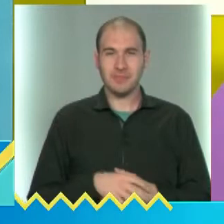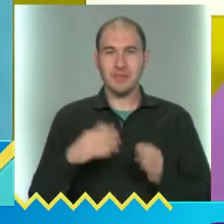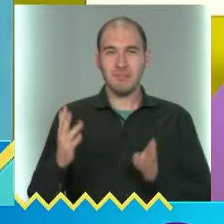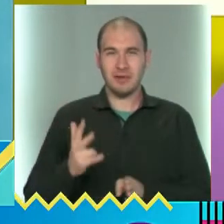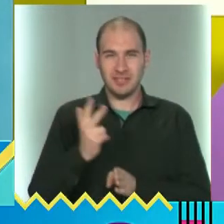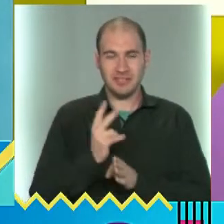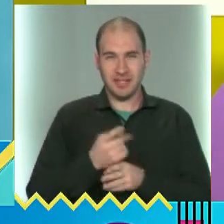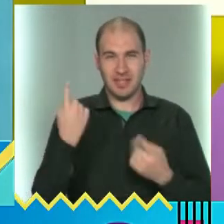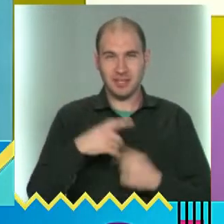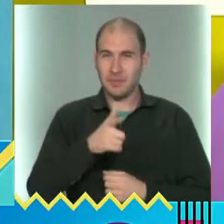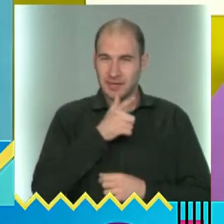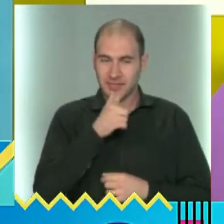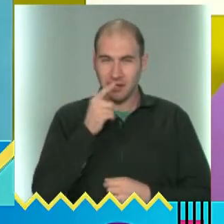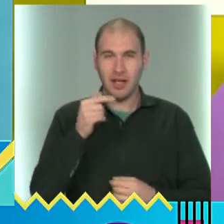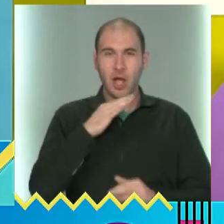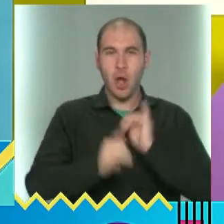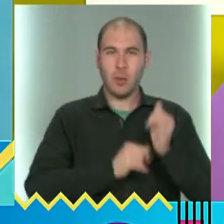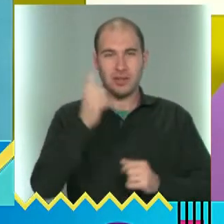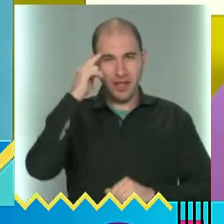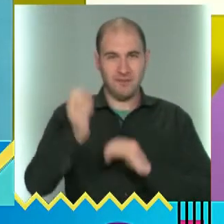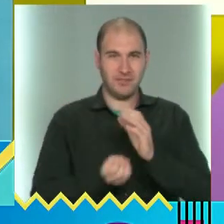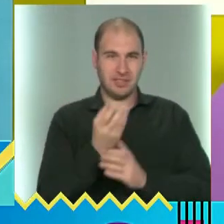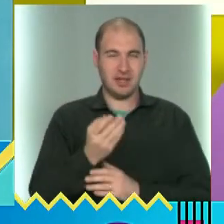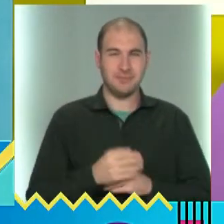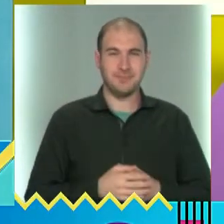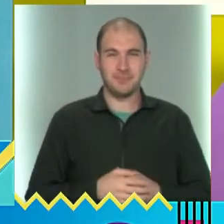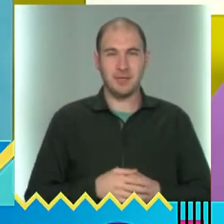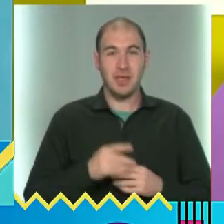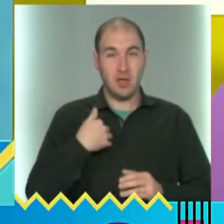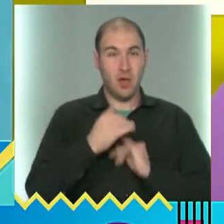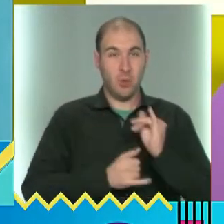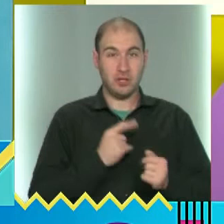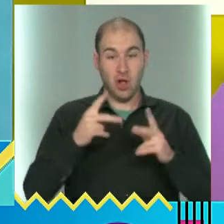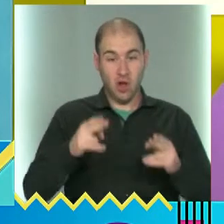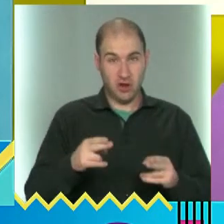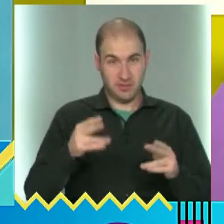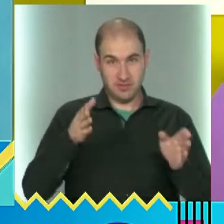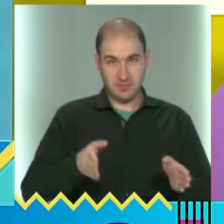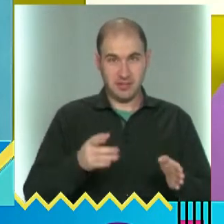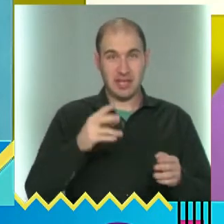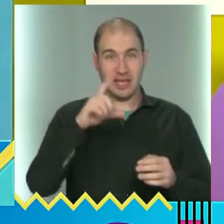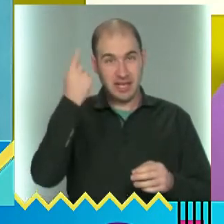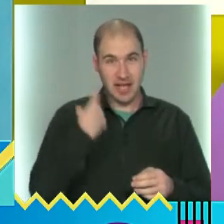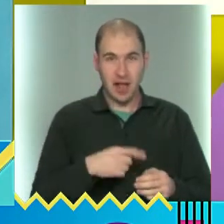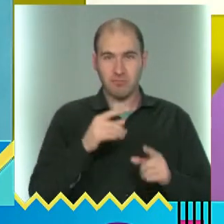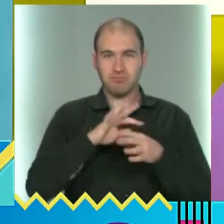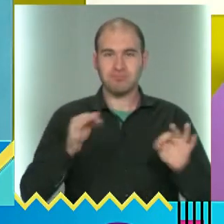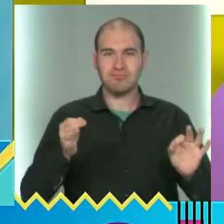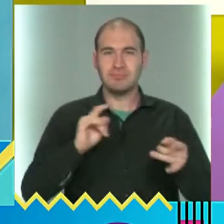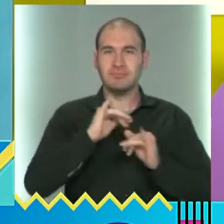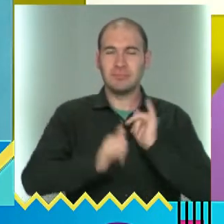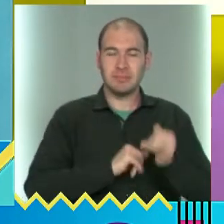Tercer bloque de Distintos Parecidos, hablamos de inventores, de invenciones y les cuento que en el corte Caro dijo una frase que tiene que ver